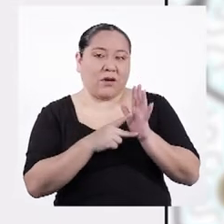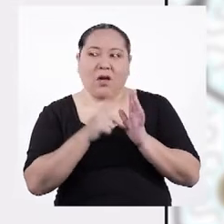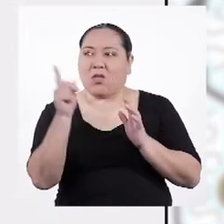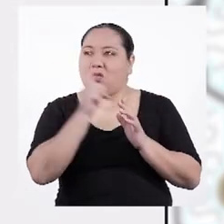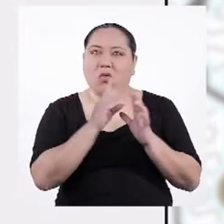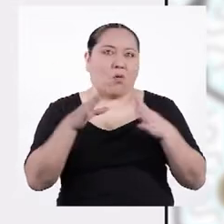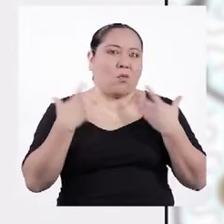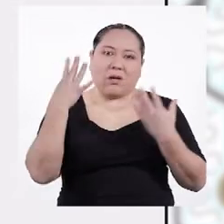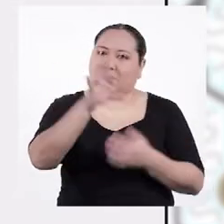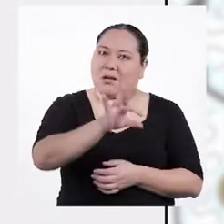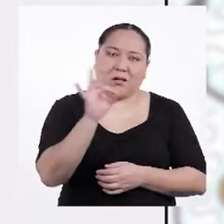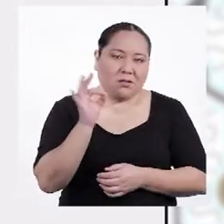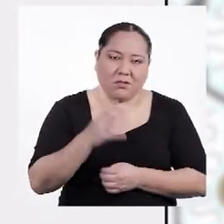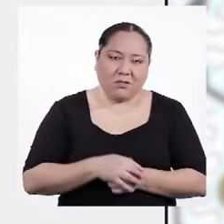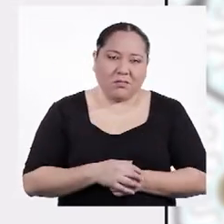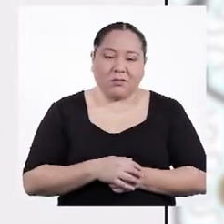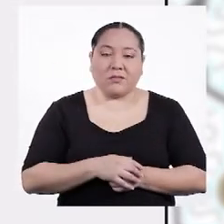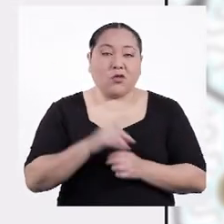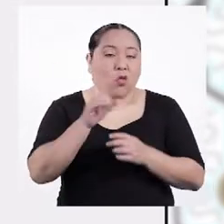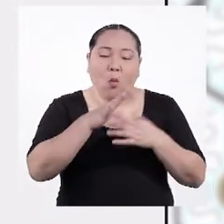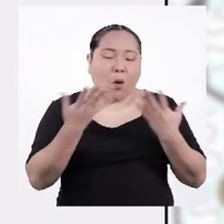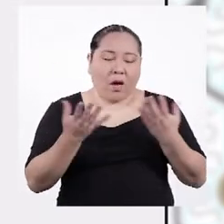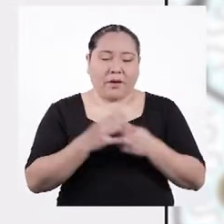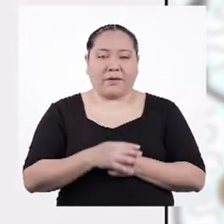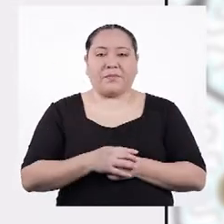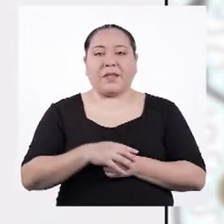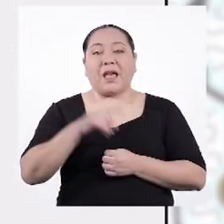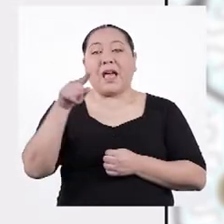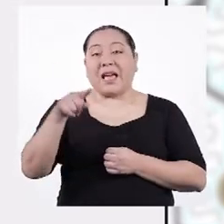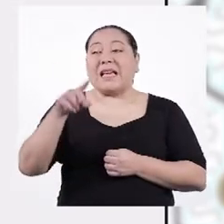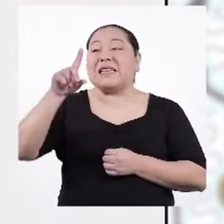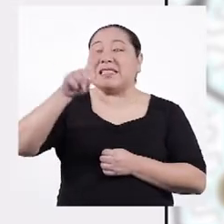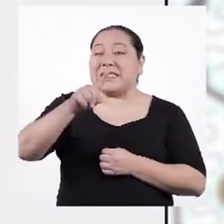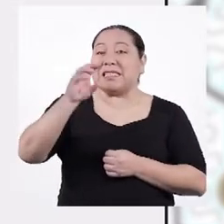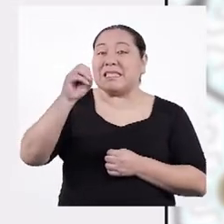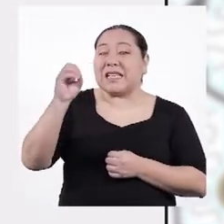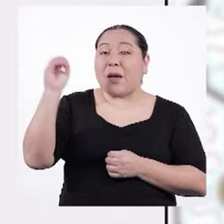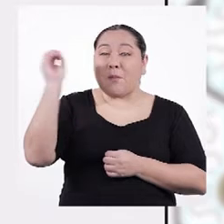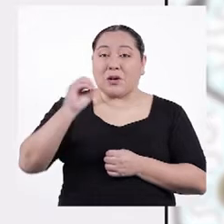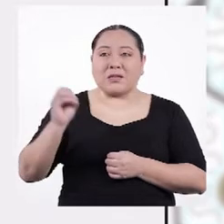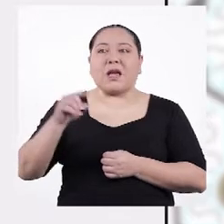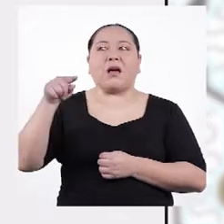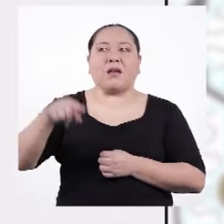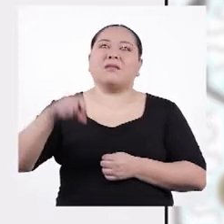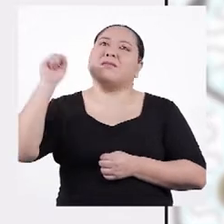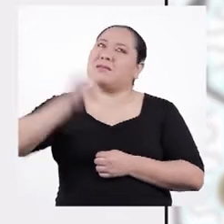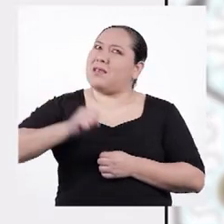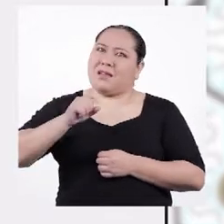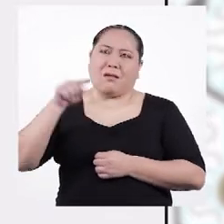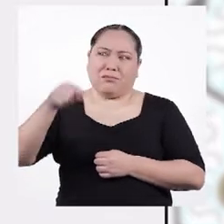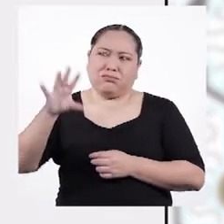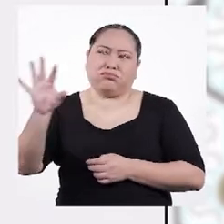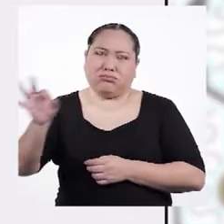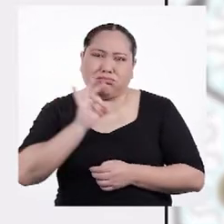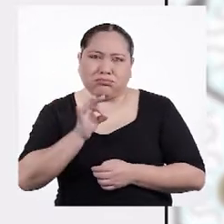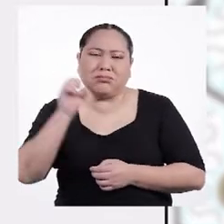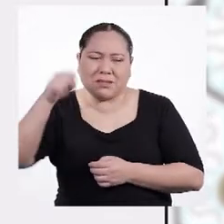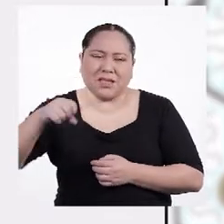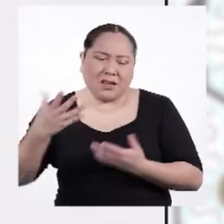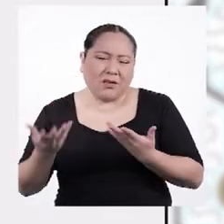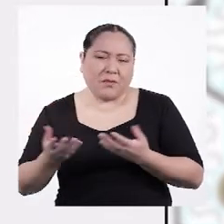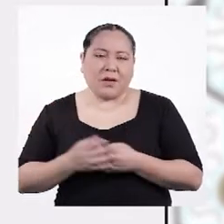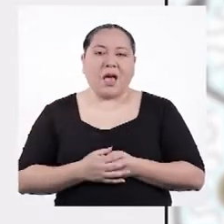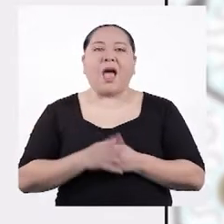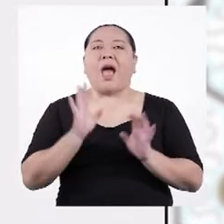ocurra. Una probabilidad del 100% significa que es totalmente seguro que ocurra. O sea, que